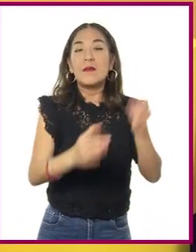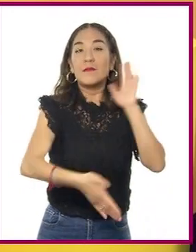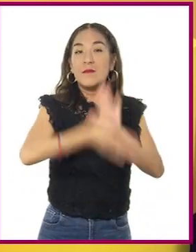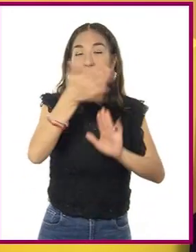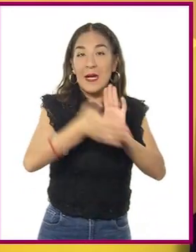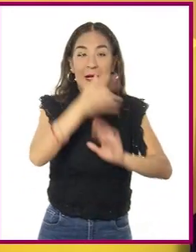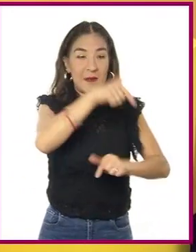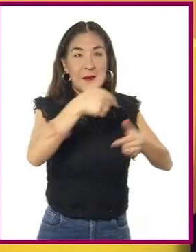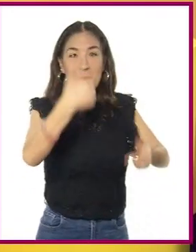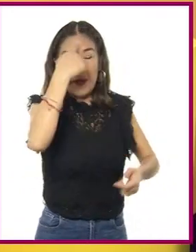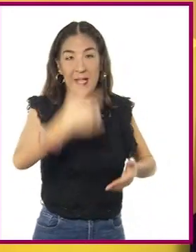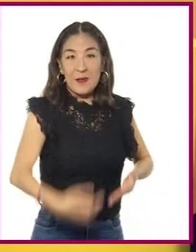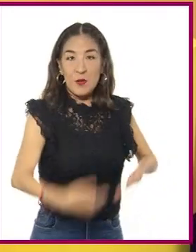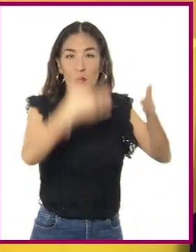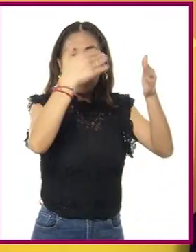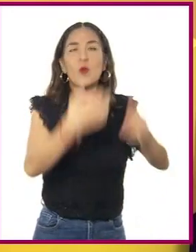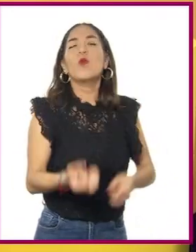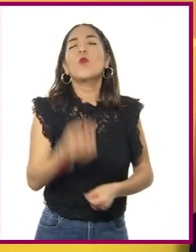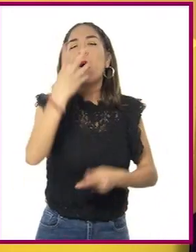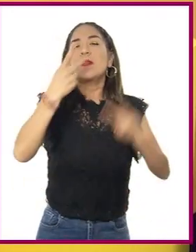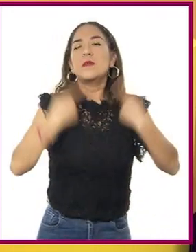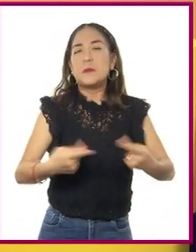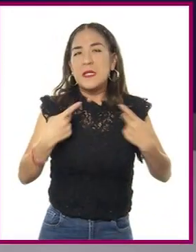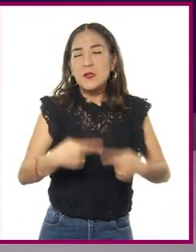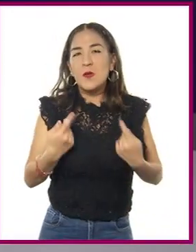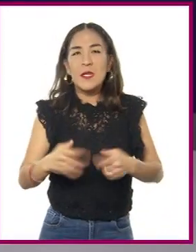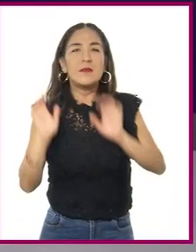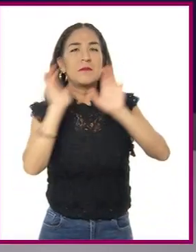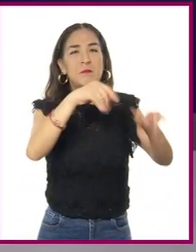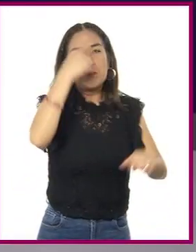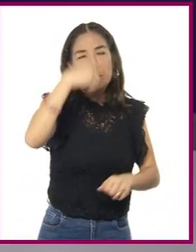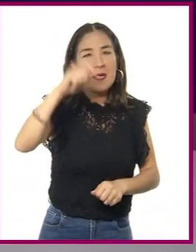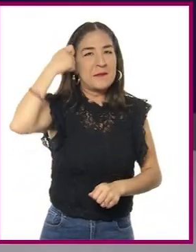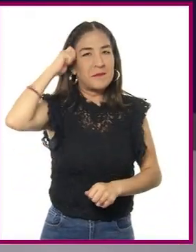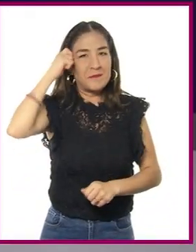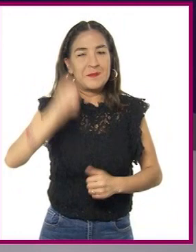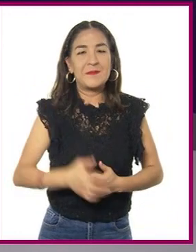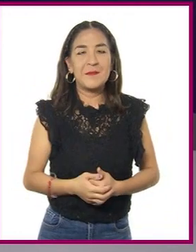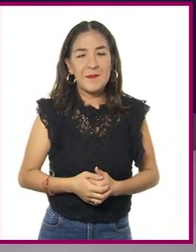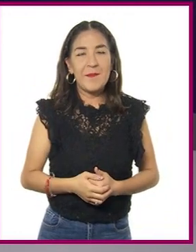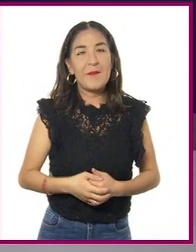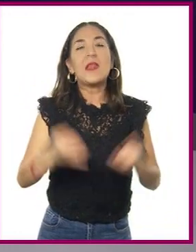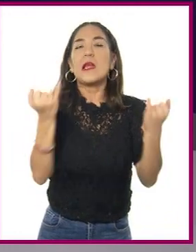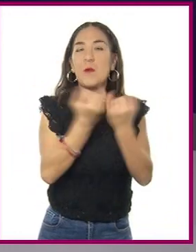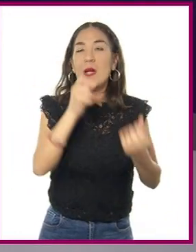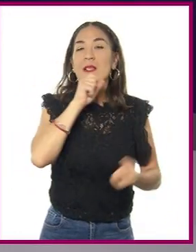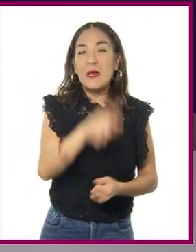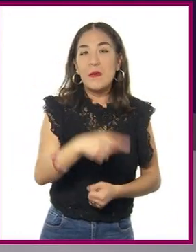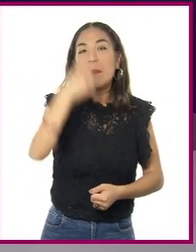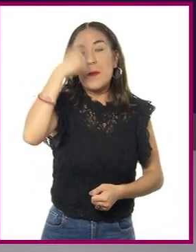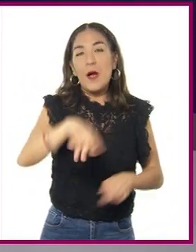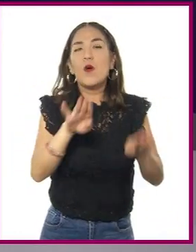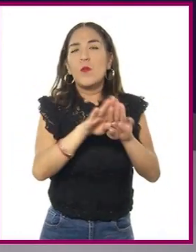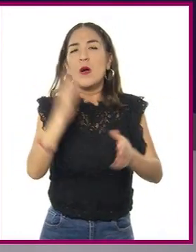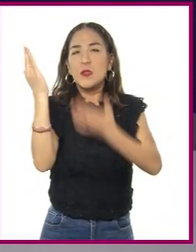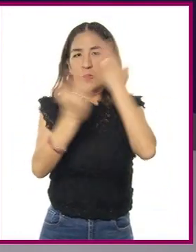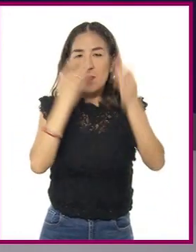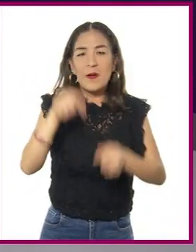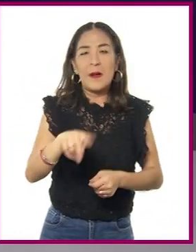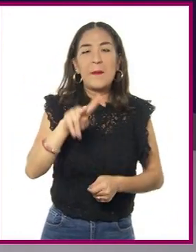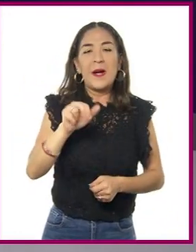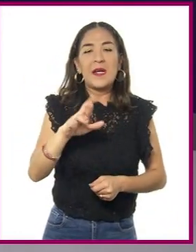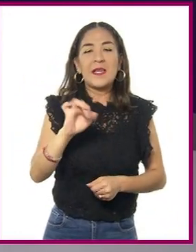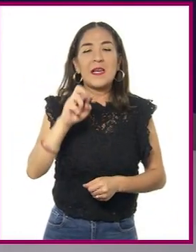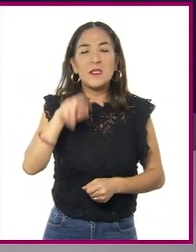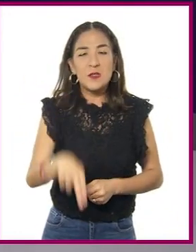de un muro con un determinado número de albañiles. Asimismo, para el estudio de la variación por medio de las